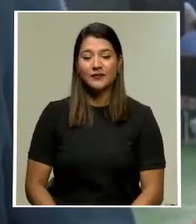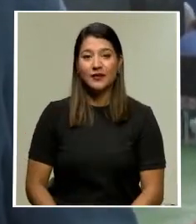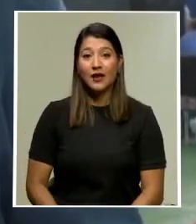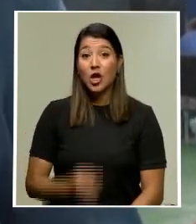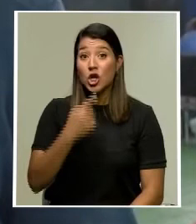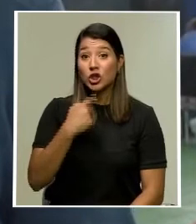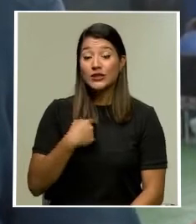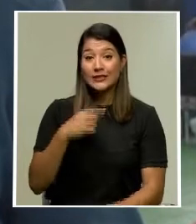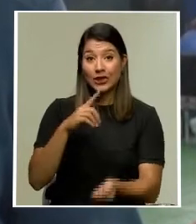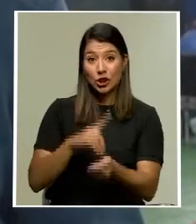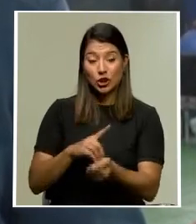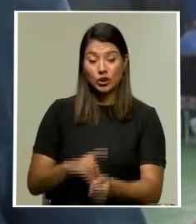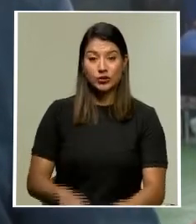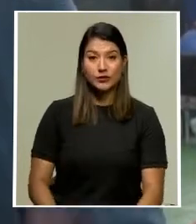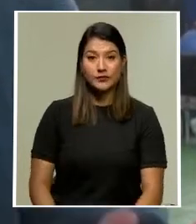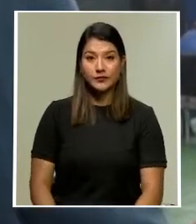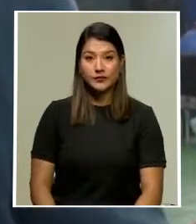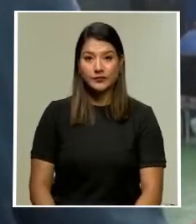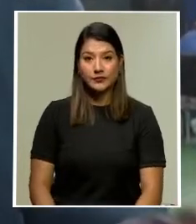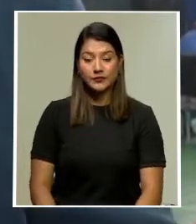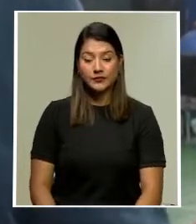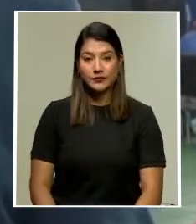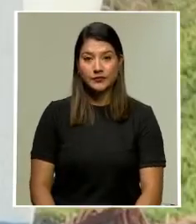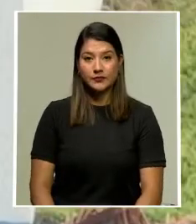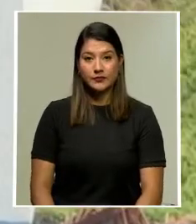dice el médico Antonio Salgado.